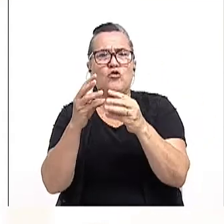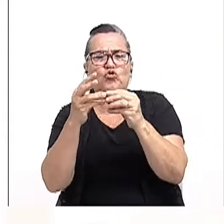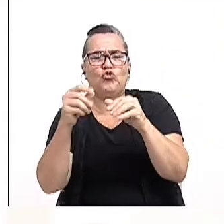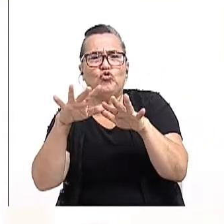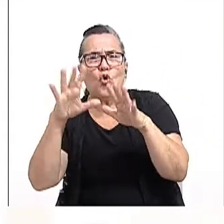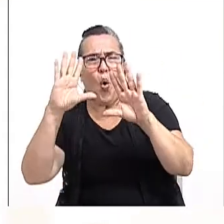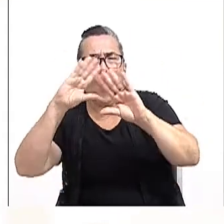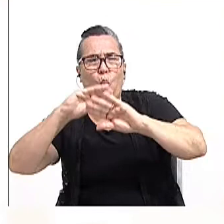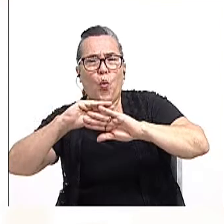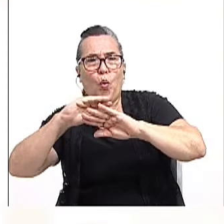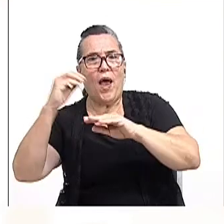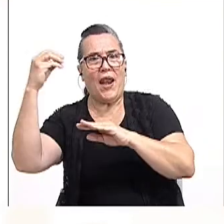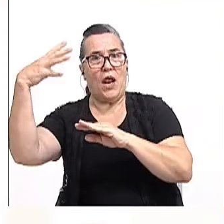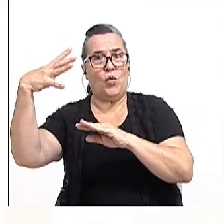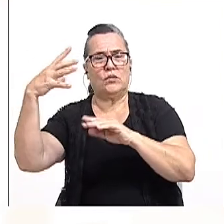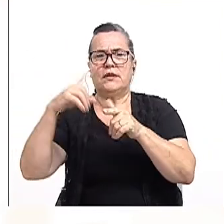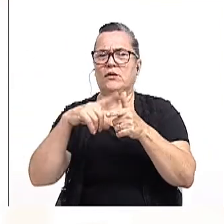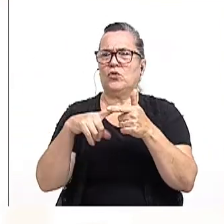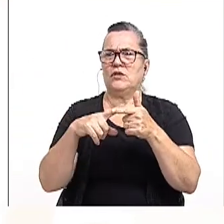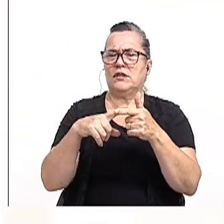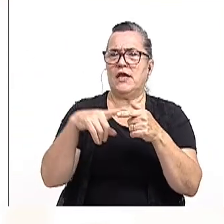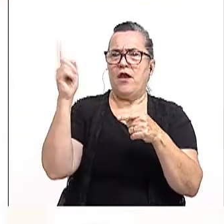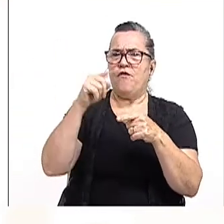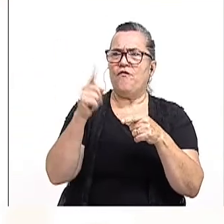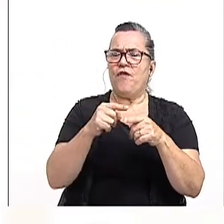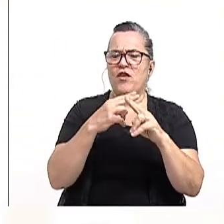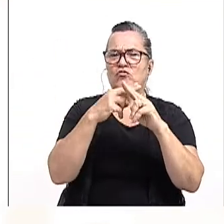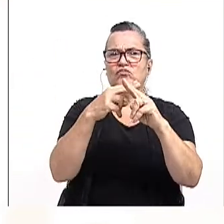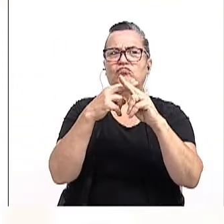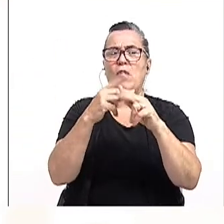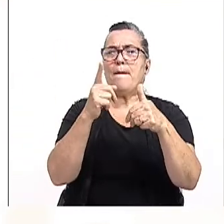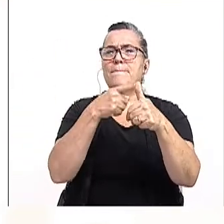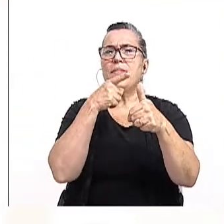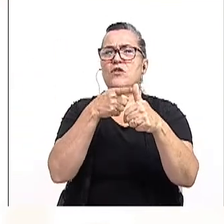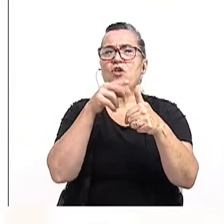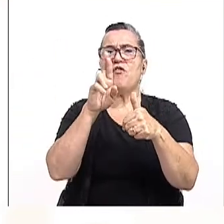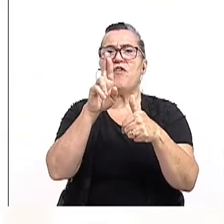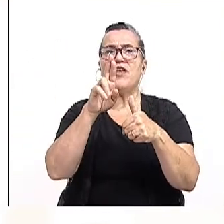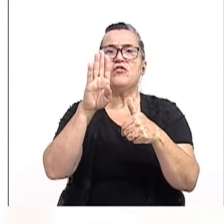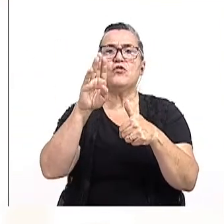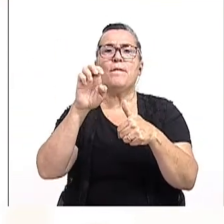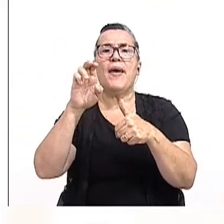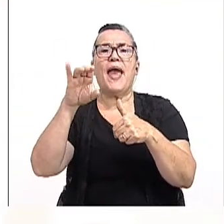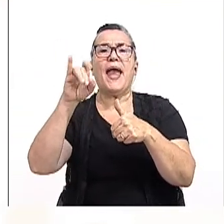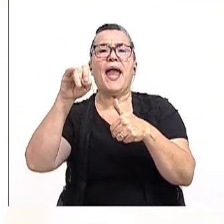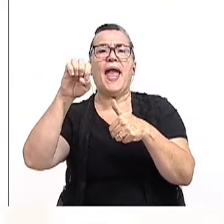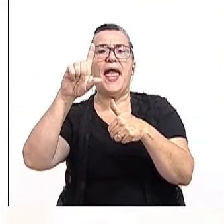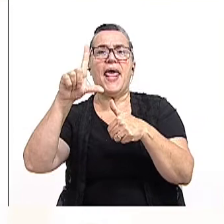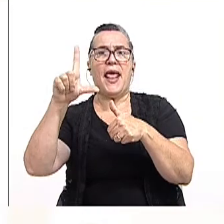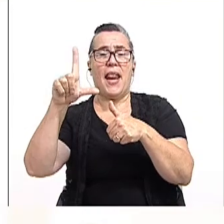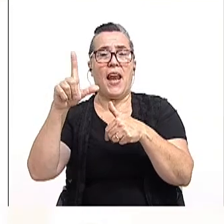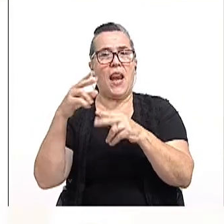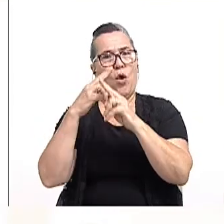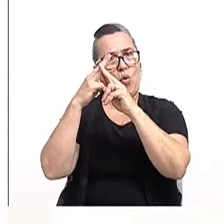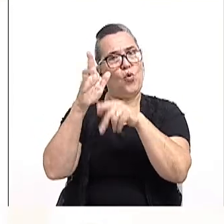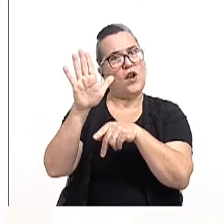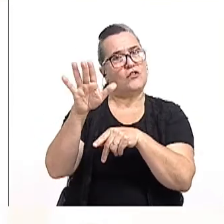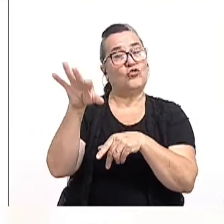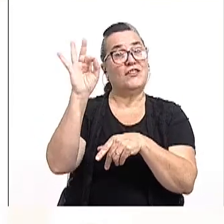a la luz ordinaria. Estos rayos se denominaron en un principio rayos Becquerel en honor a su descubridor.